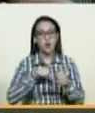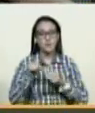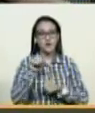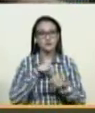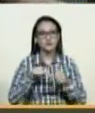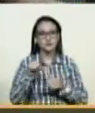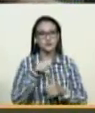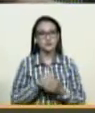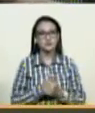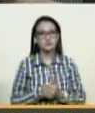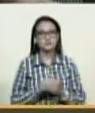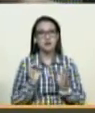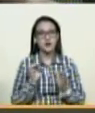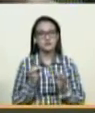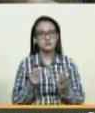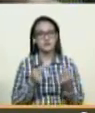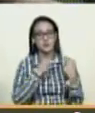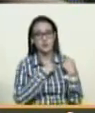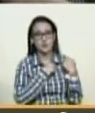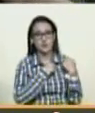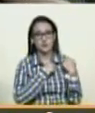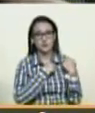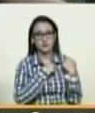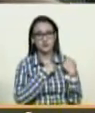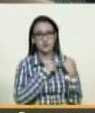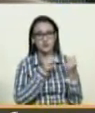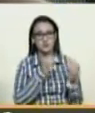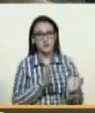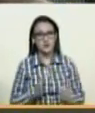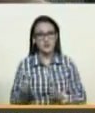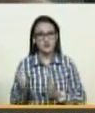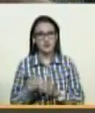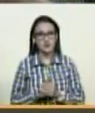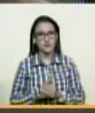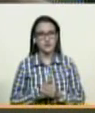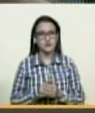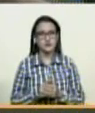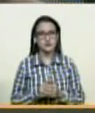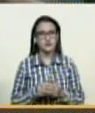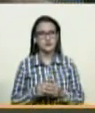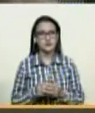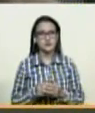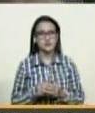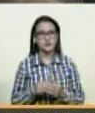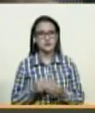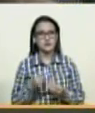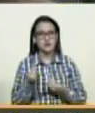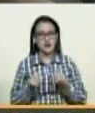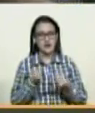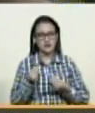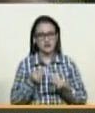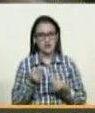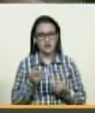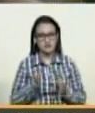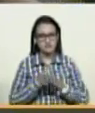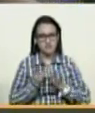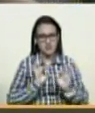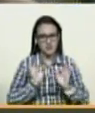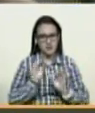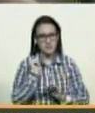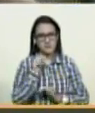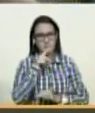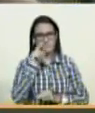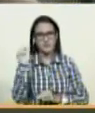para llevar a los responsables a los planificadores ya los ejecutores autores intelectuales y materiales de